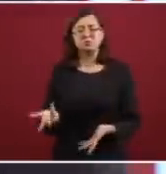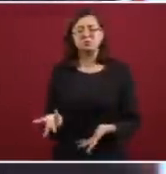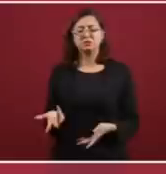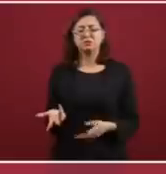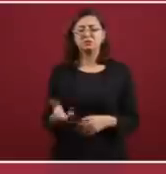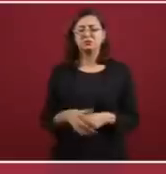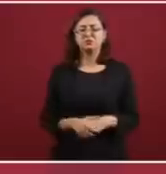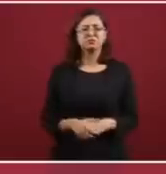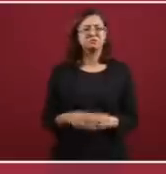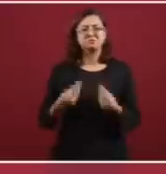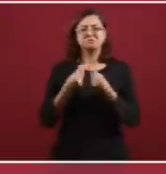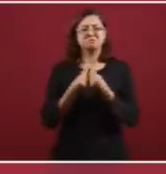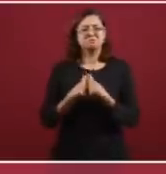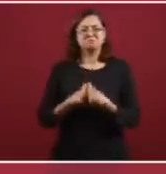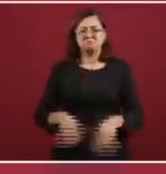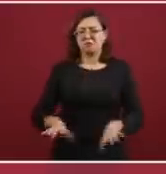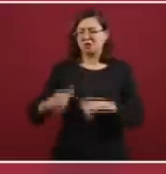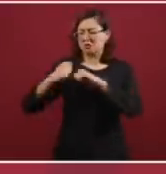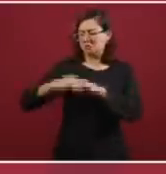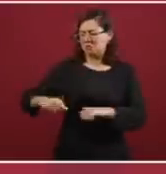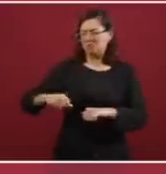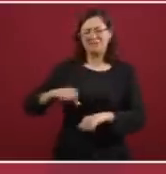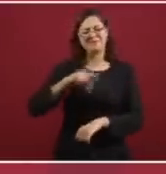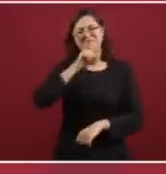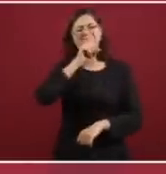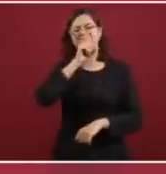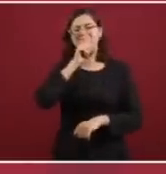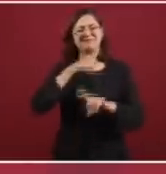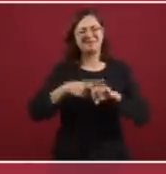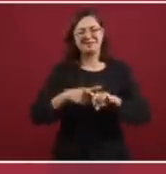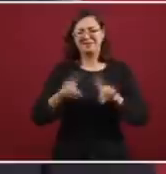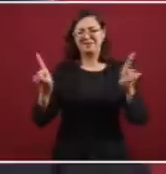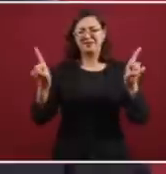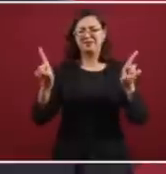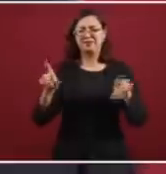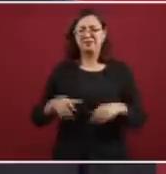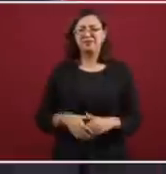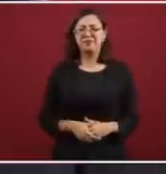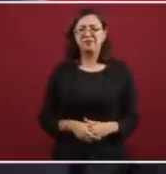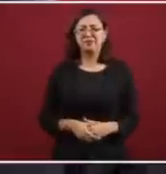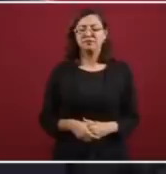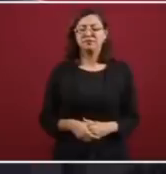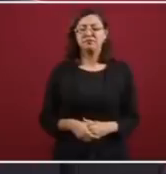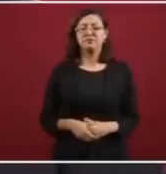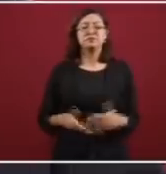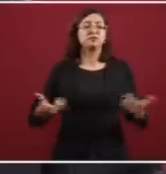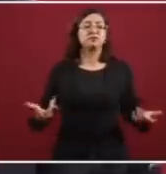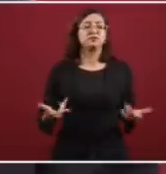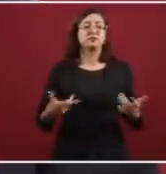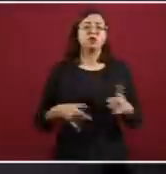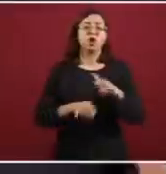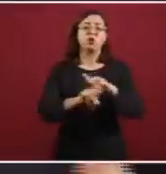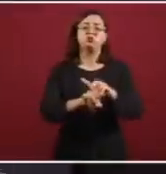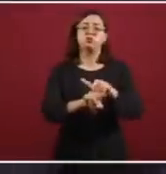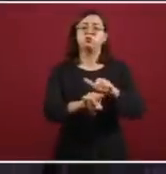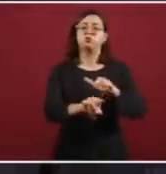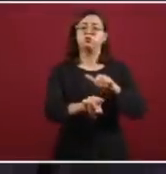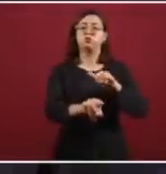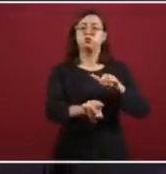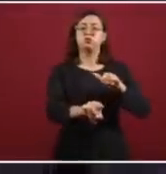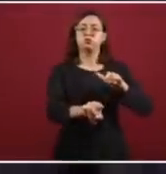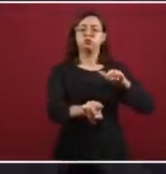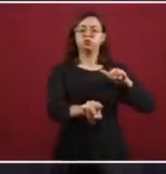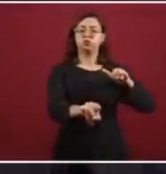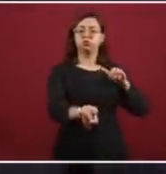no se pierde autoridad para nada. Eso de andar en caravana